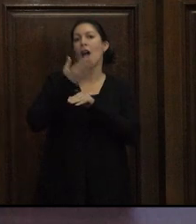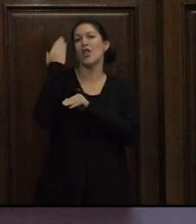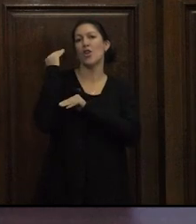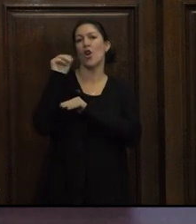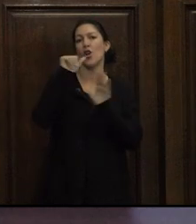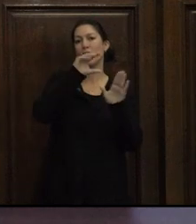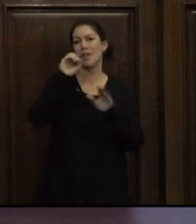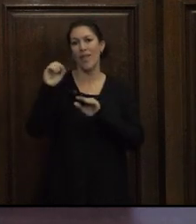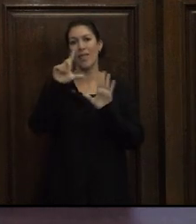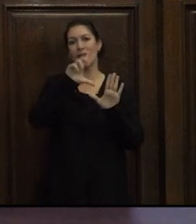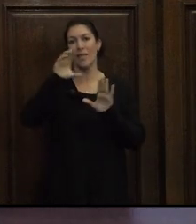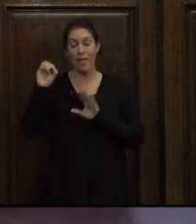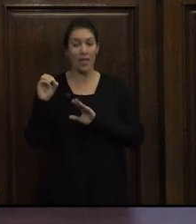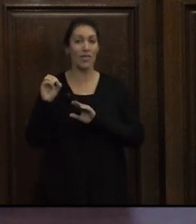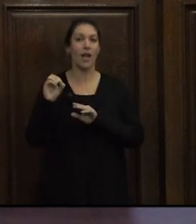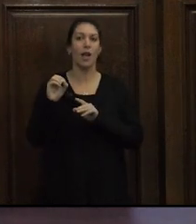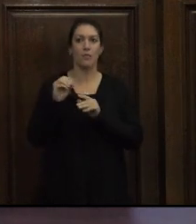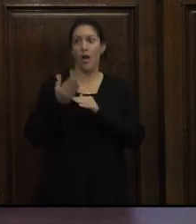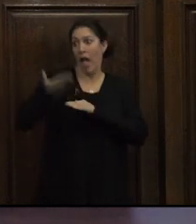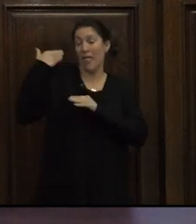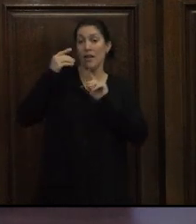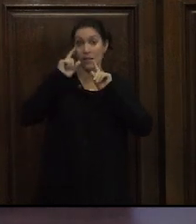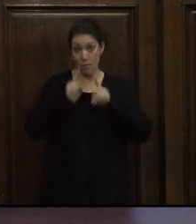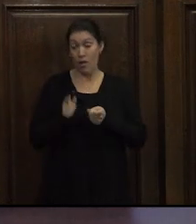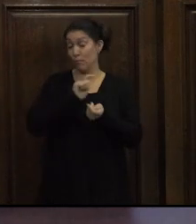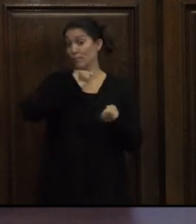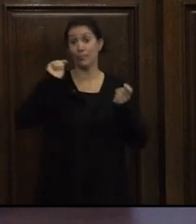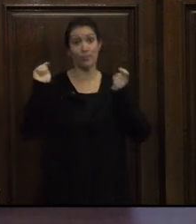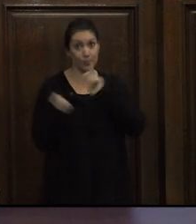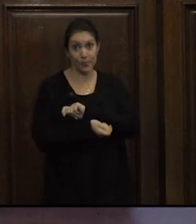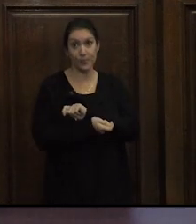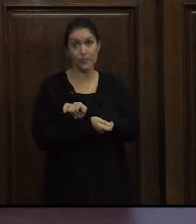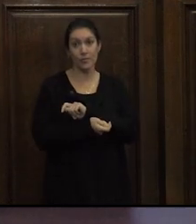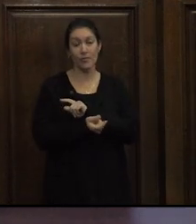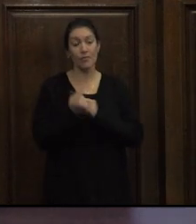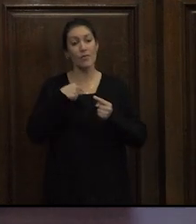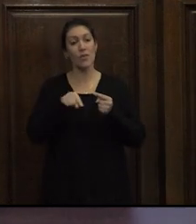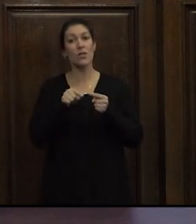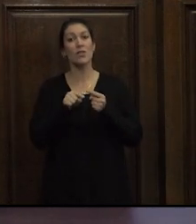60 y 70, pero venían de antes también, que